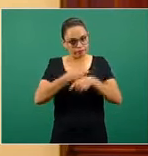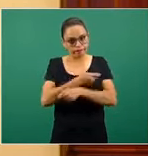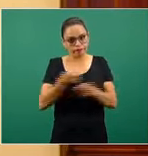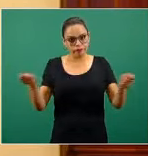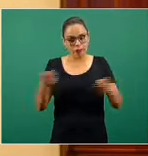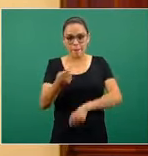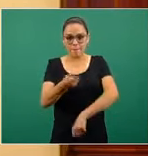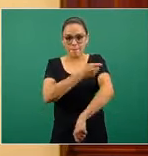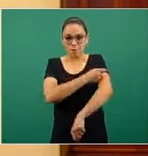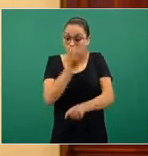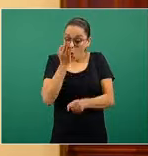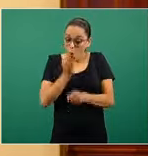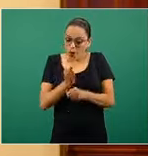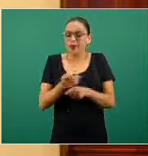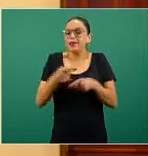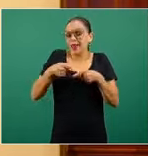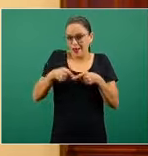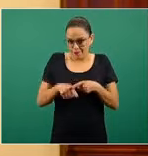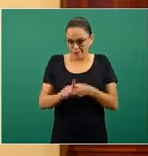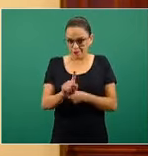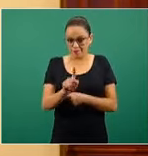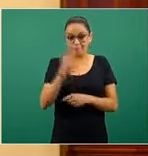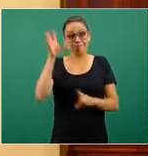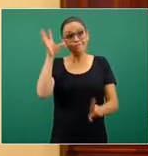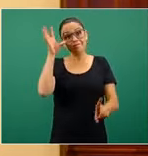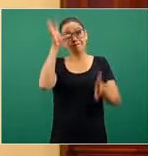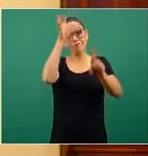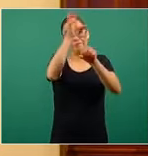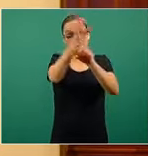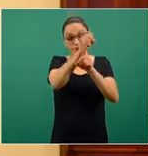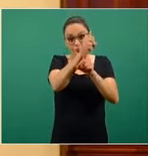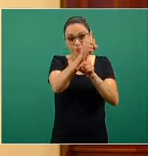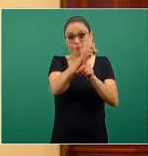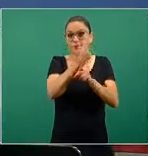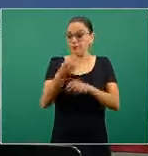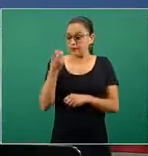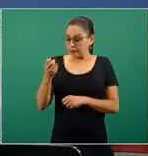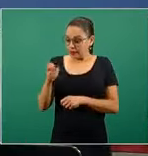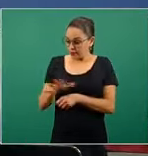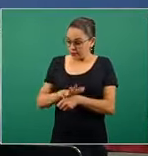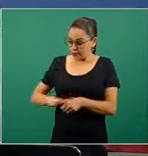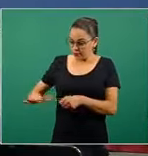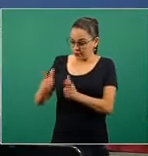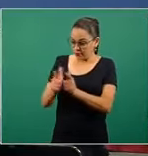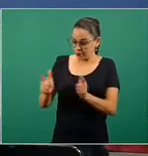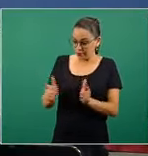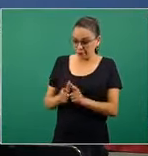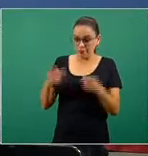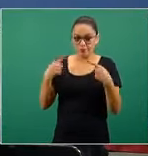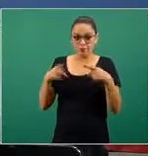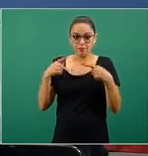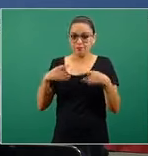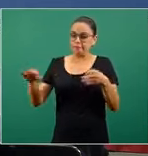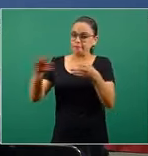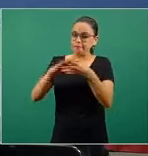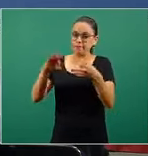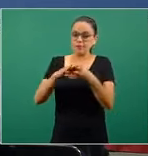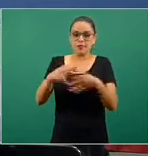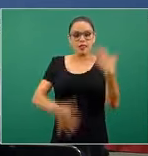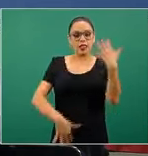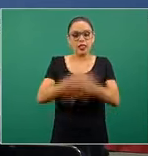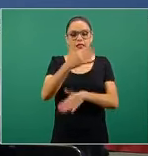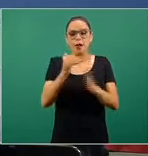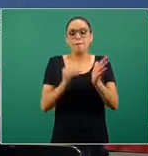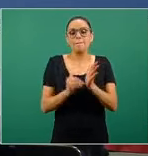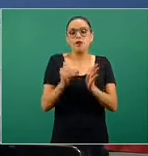vamos empezando, tenemos una meta preidentificada de este grupo poblacional, poco superior a las 15